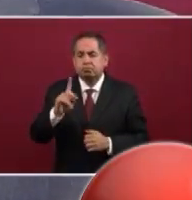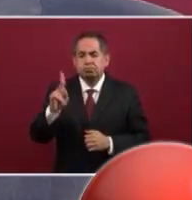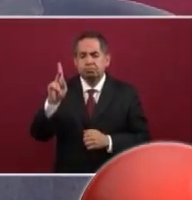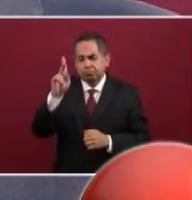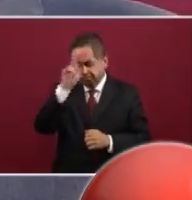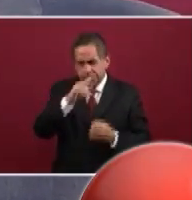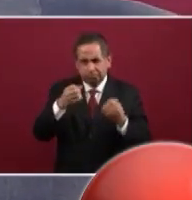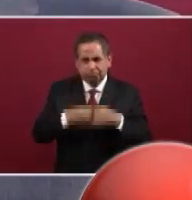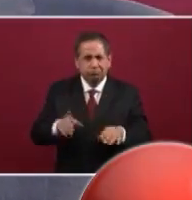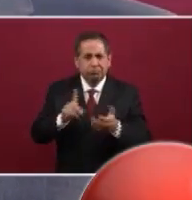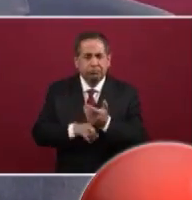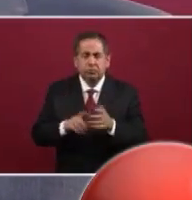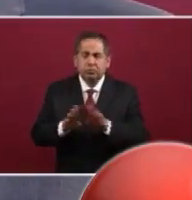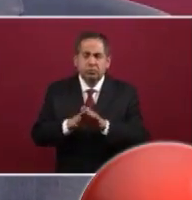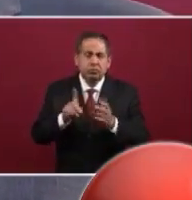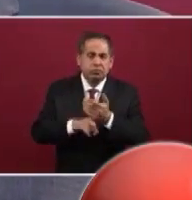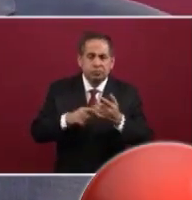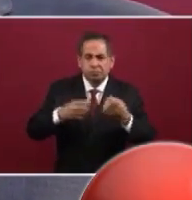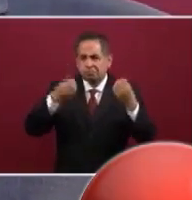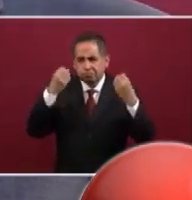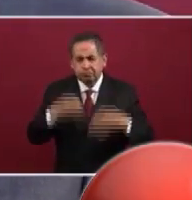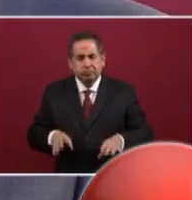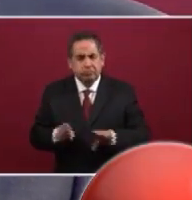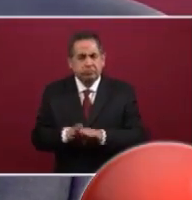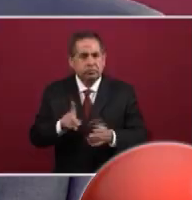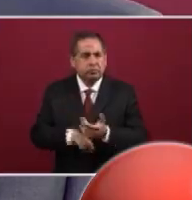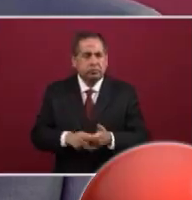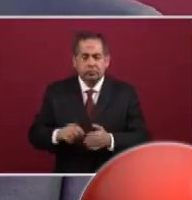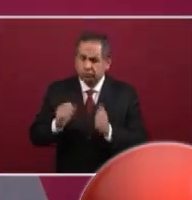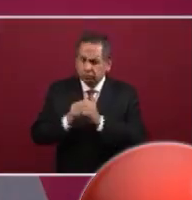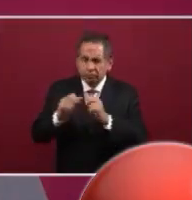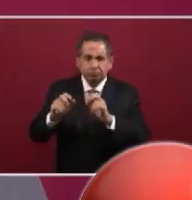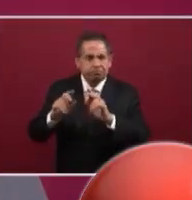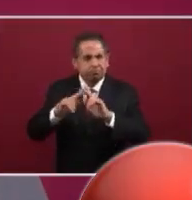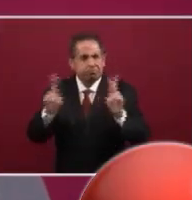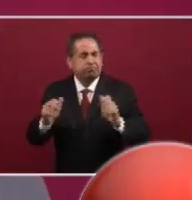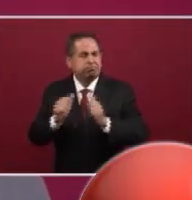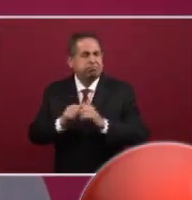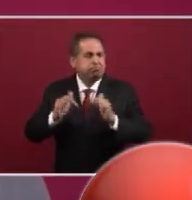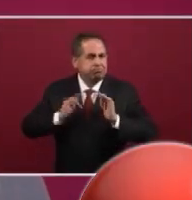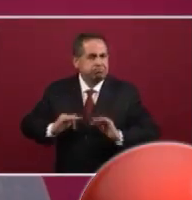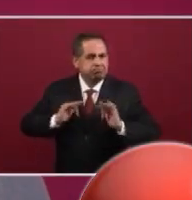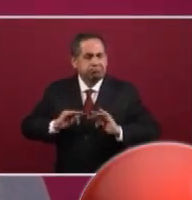fundamental para tener una convivencia sana, en paz, con tranquilidad.